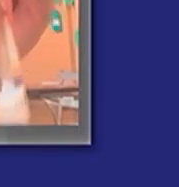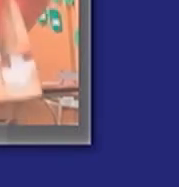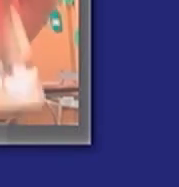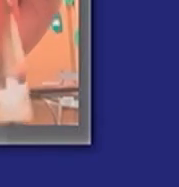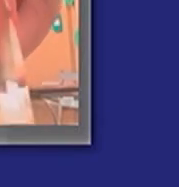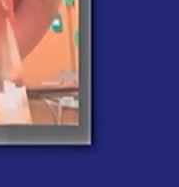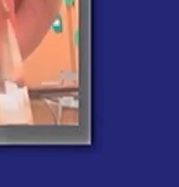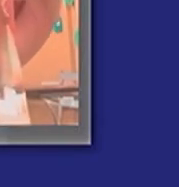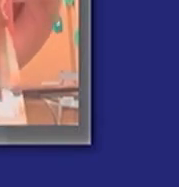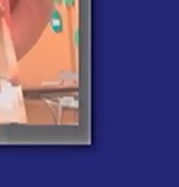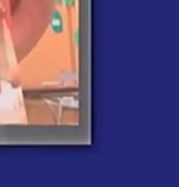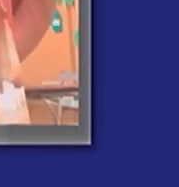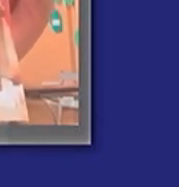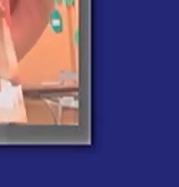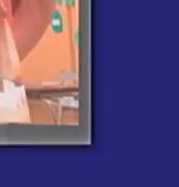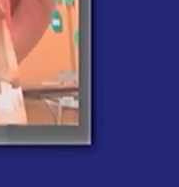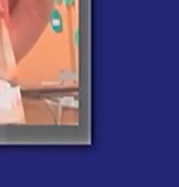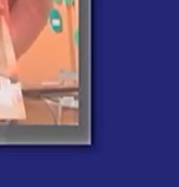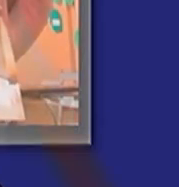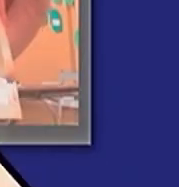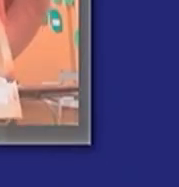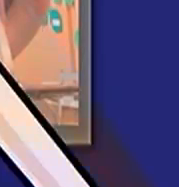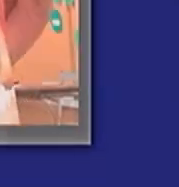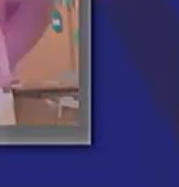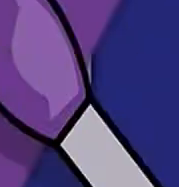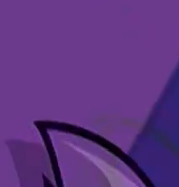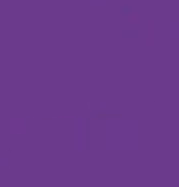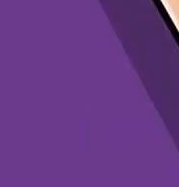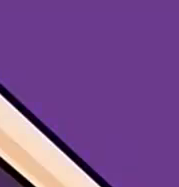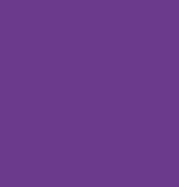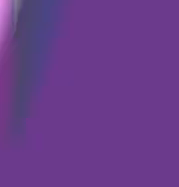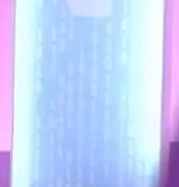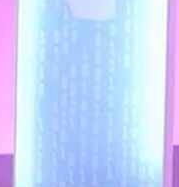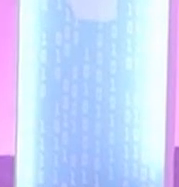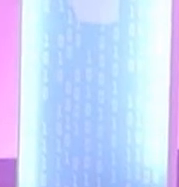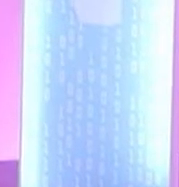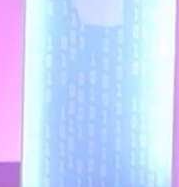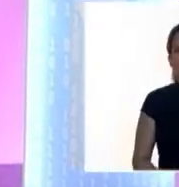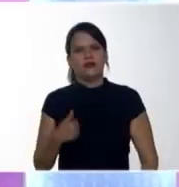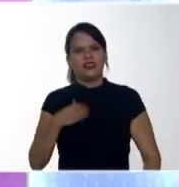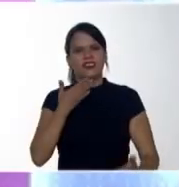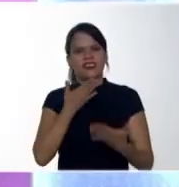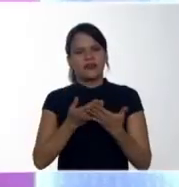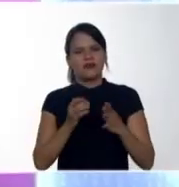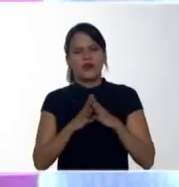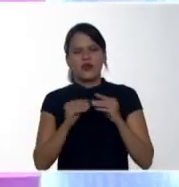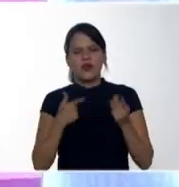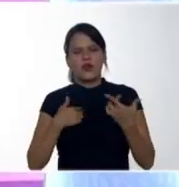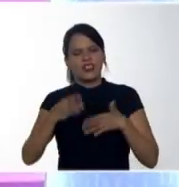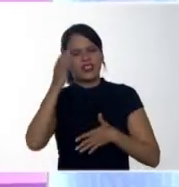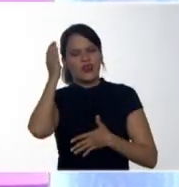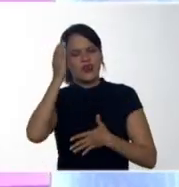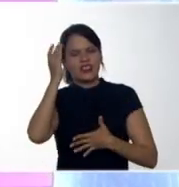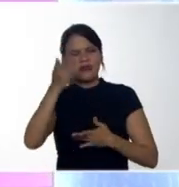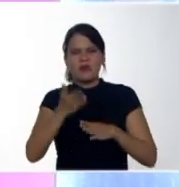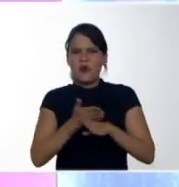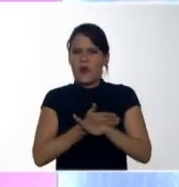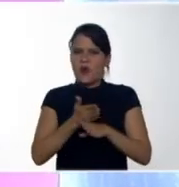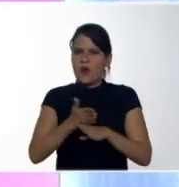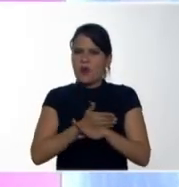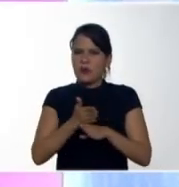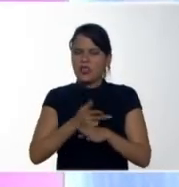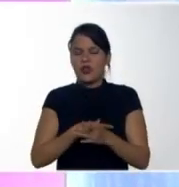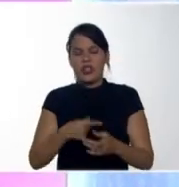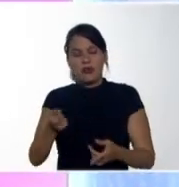juego depende de 2 a 4 personas, pero esto no es un marco de juego. Agradecemos todo ese conocimiento compartido y también